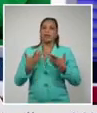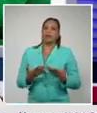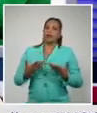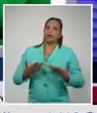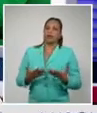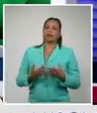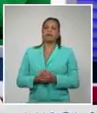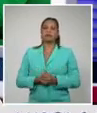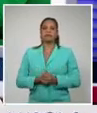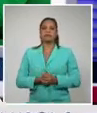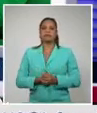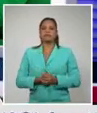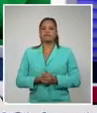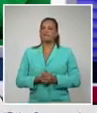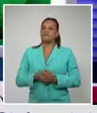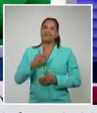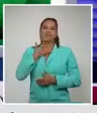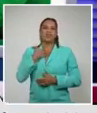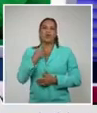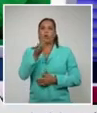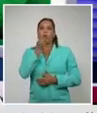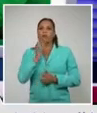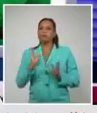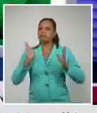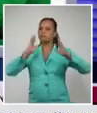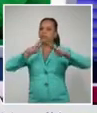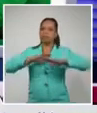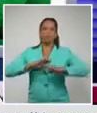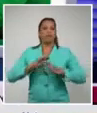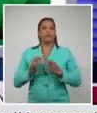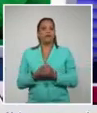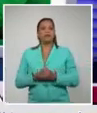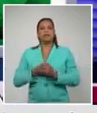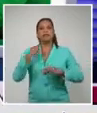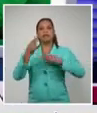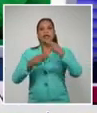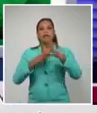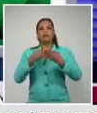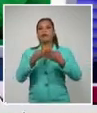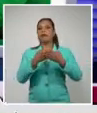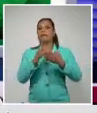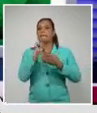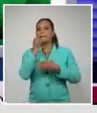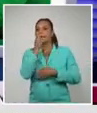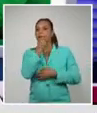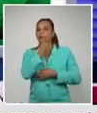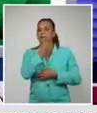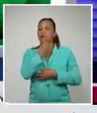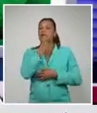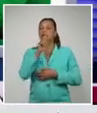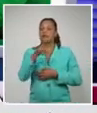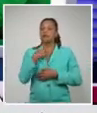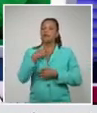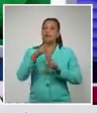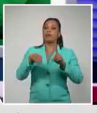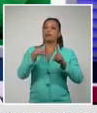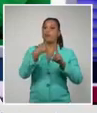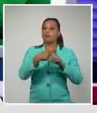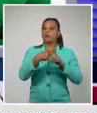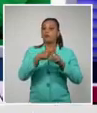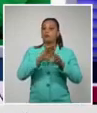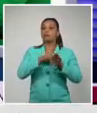e inapetencia, se realizó el PCR, resultó positivo, se